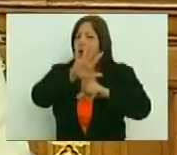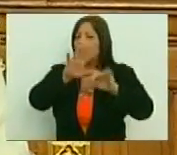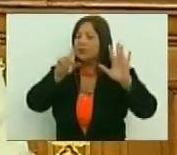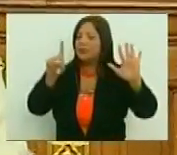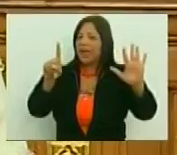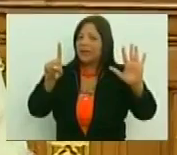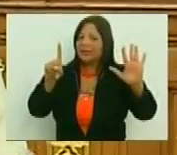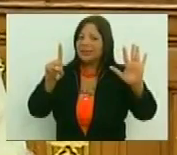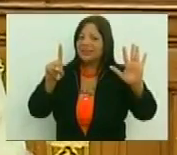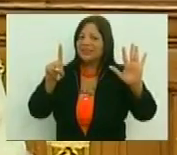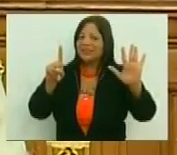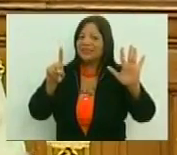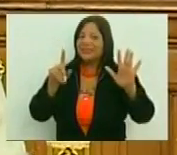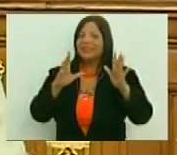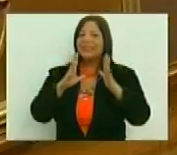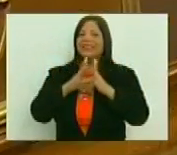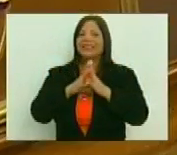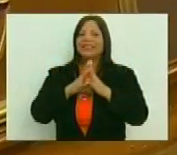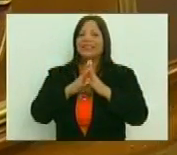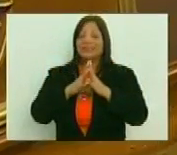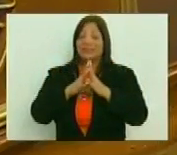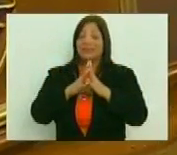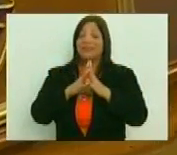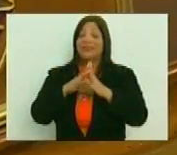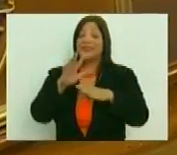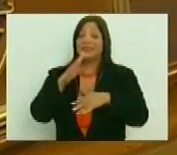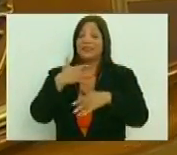56 en 70 países.